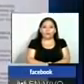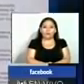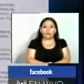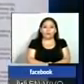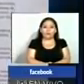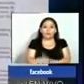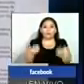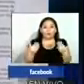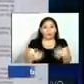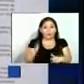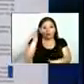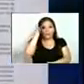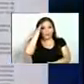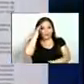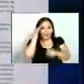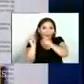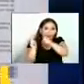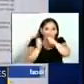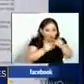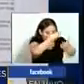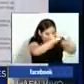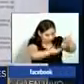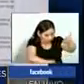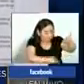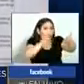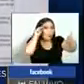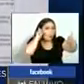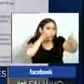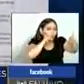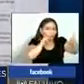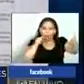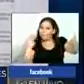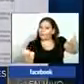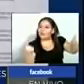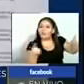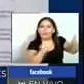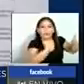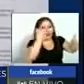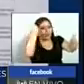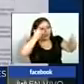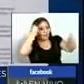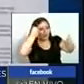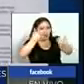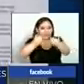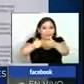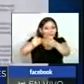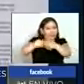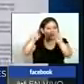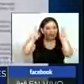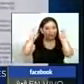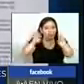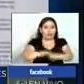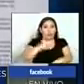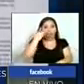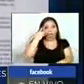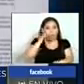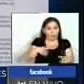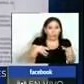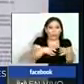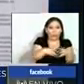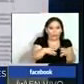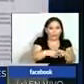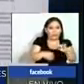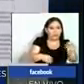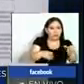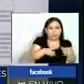Tras conocerse La carta Del presidente De la república Las reacciones Políticas Han sido diversas Por ejemplo La oposición Asegura que No